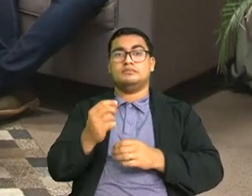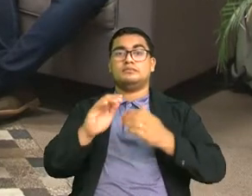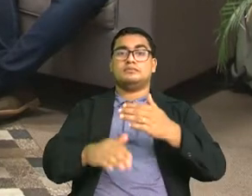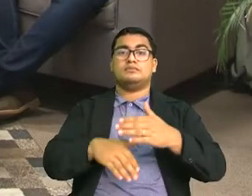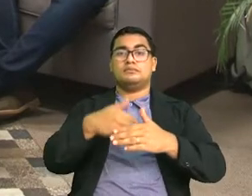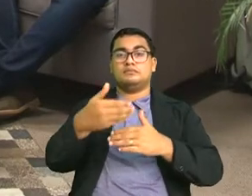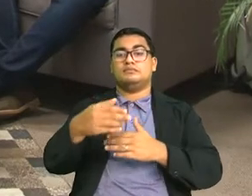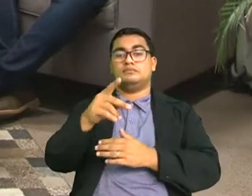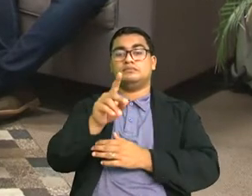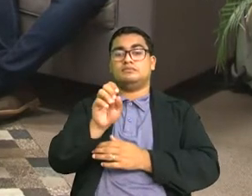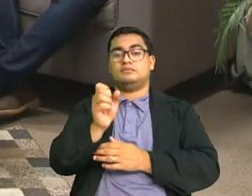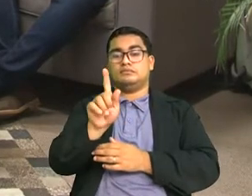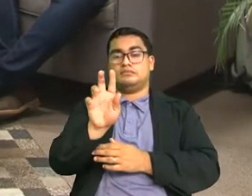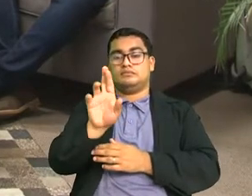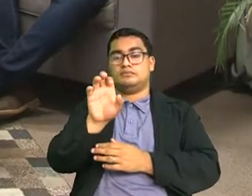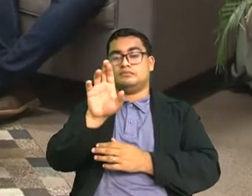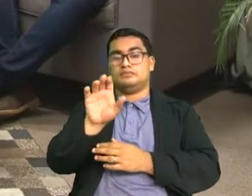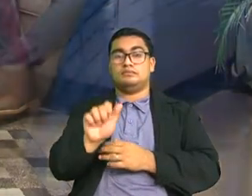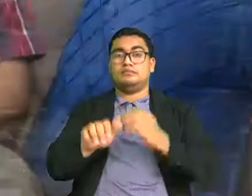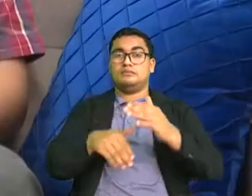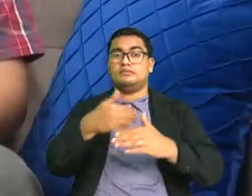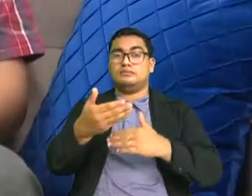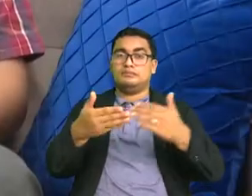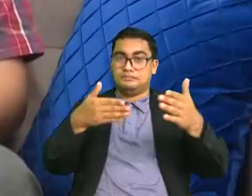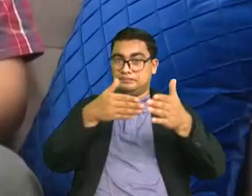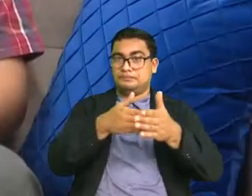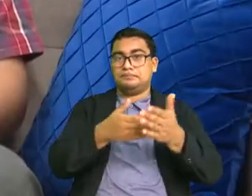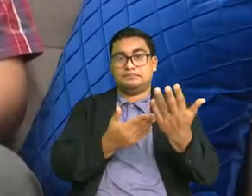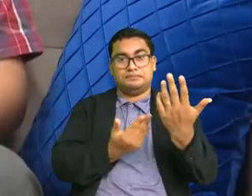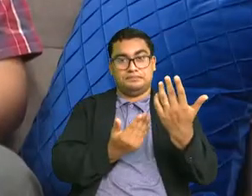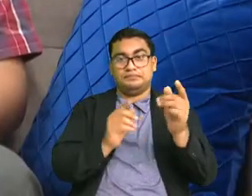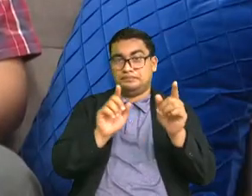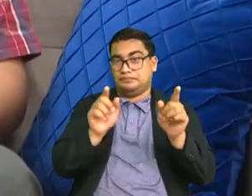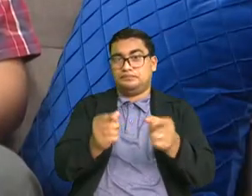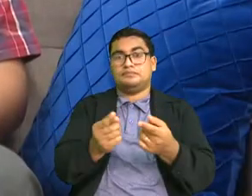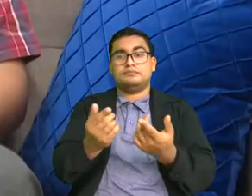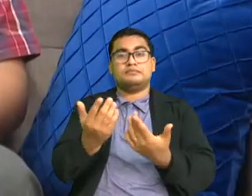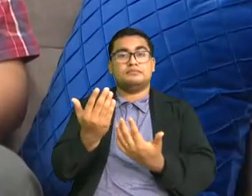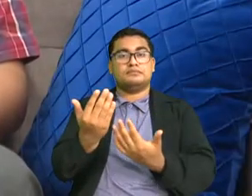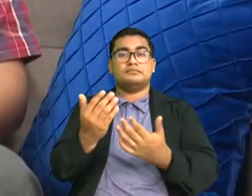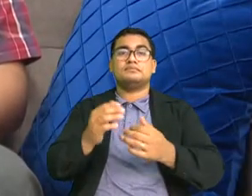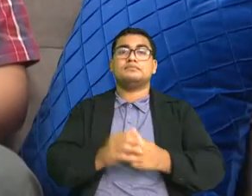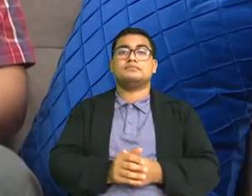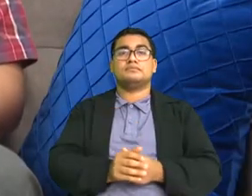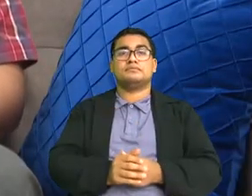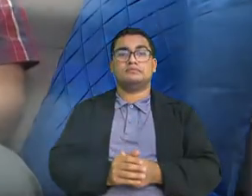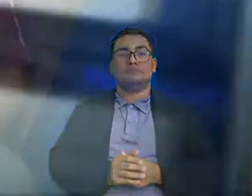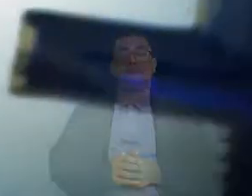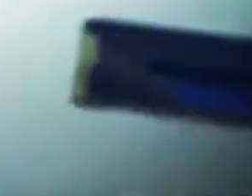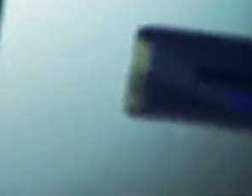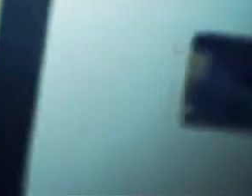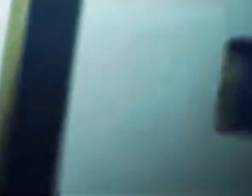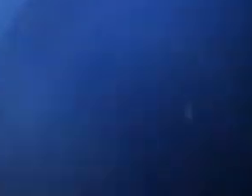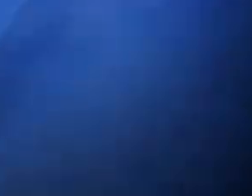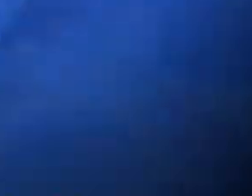postrera no bueno hablamos más de esto al volver hacemos una breve pausa ya volvemos